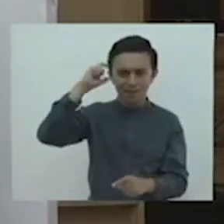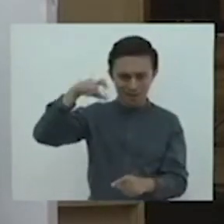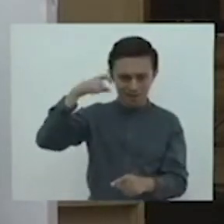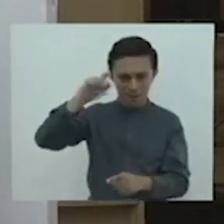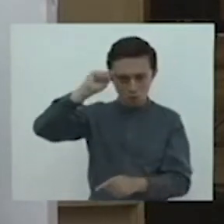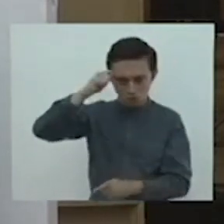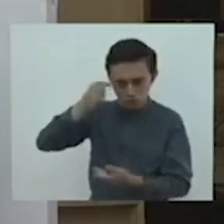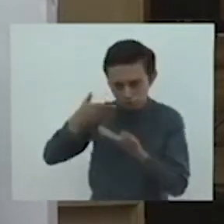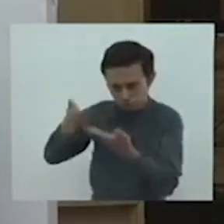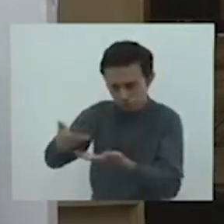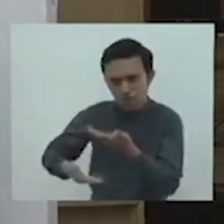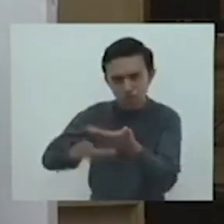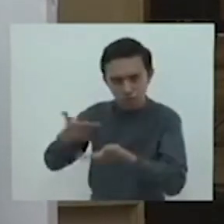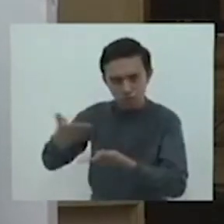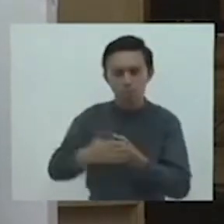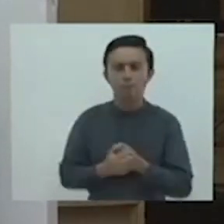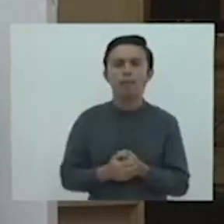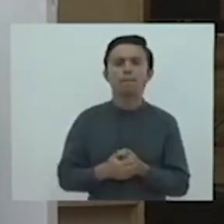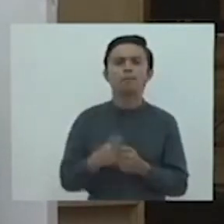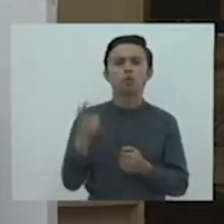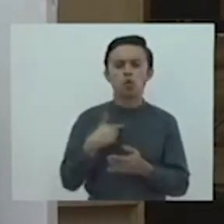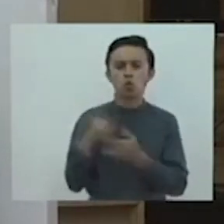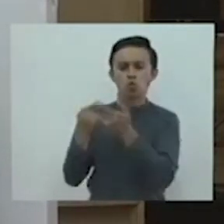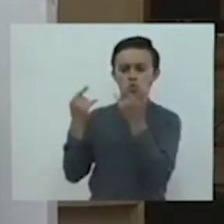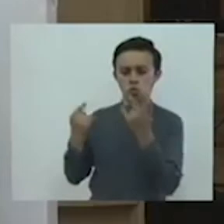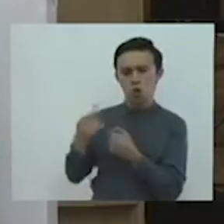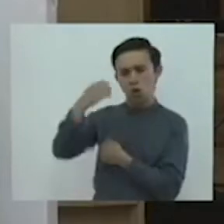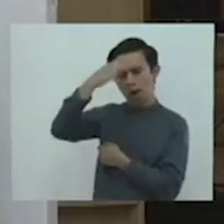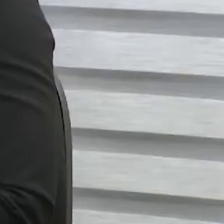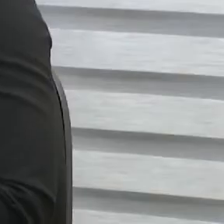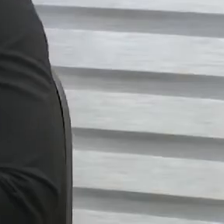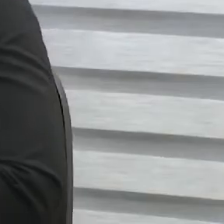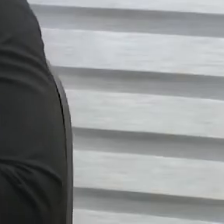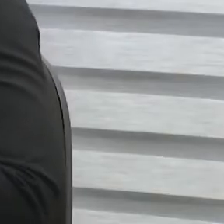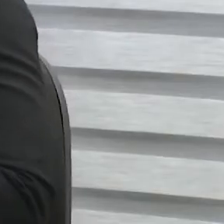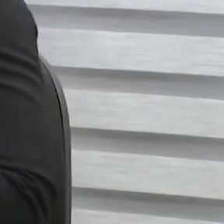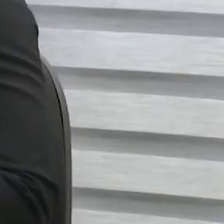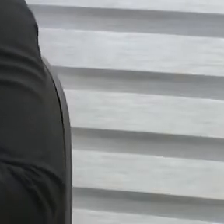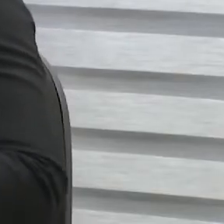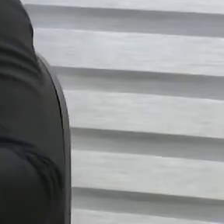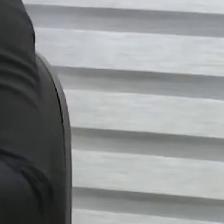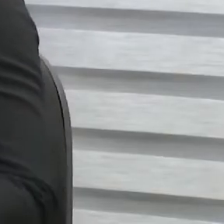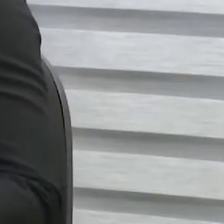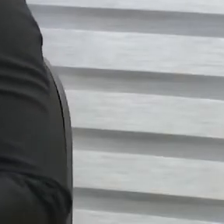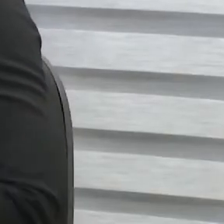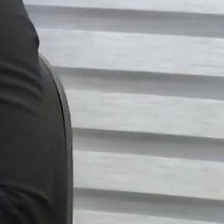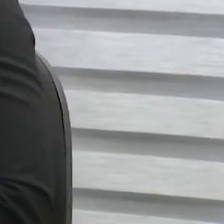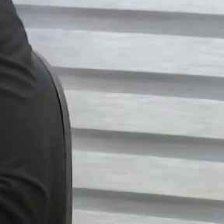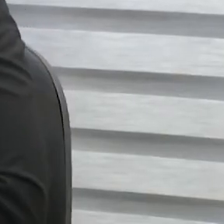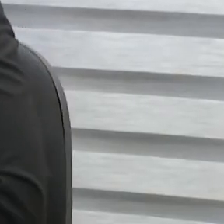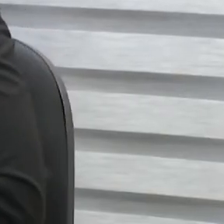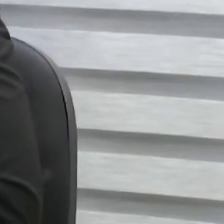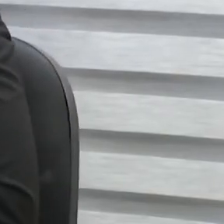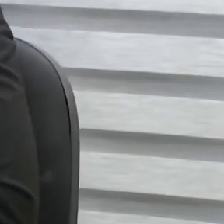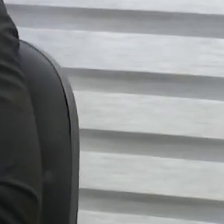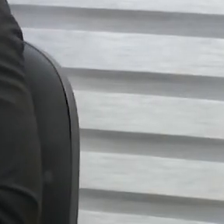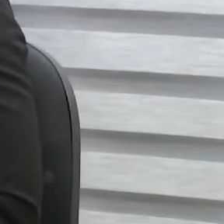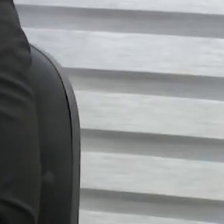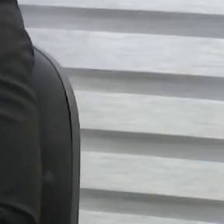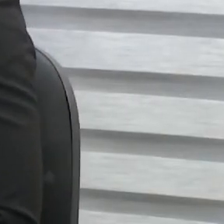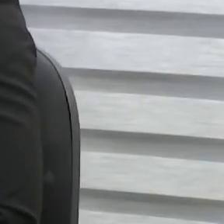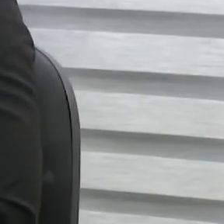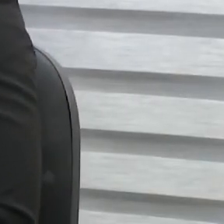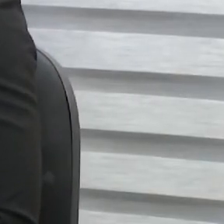el histrionismo con el que a veces habla, porque suele verse forzado, y para quien no lo conoce puede resultar no creíble cuando está hablando,